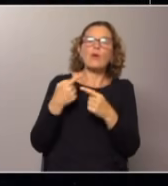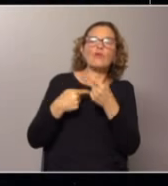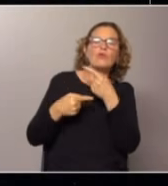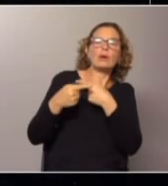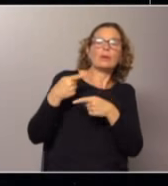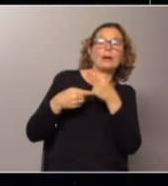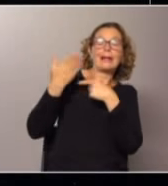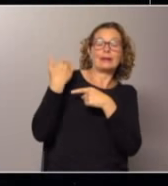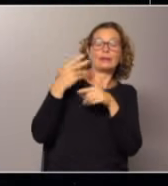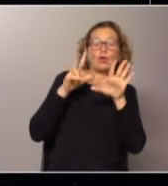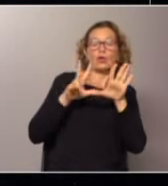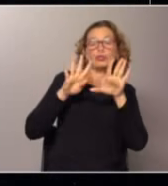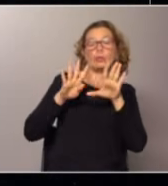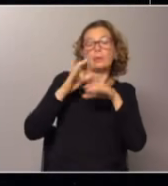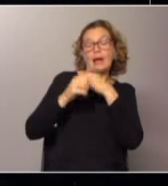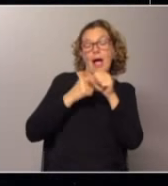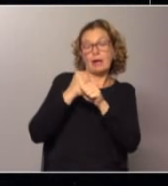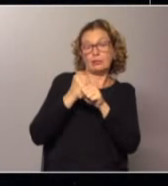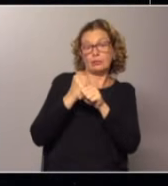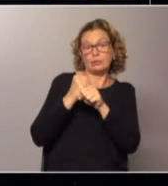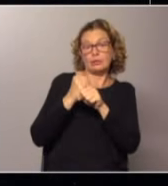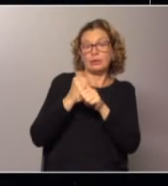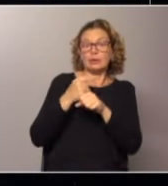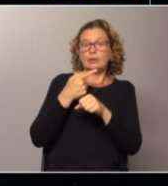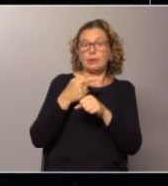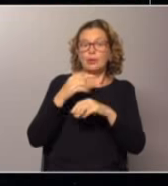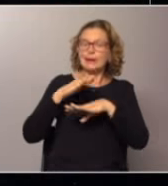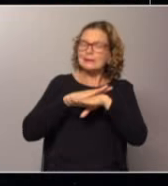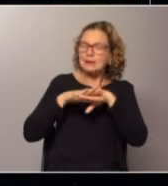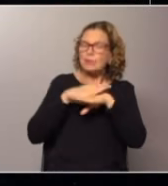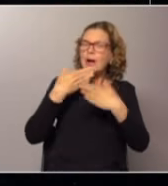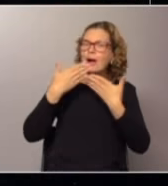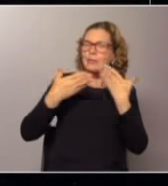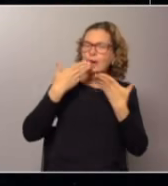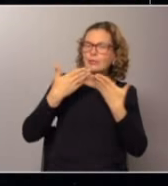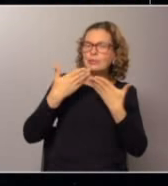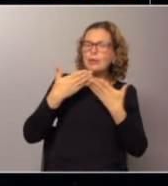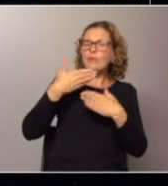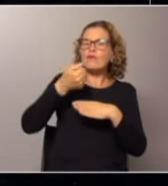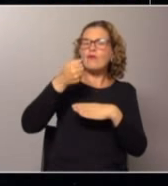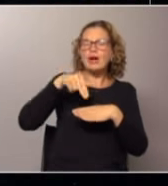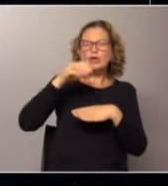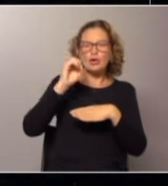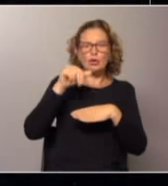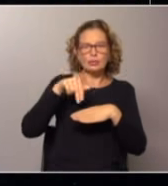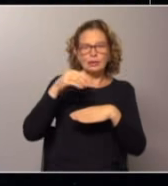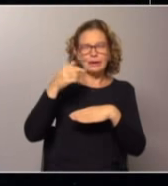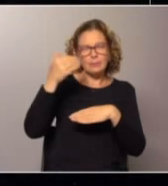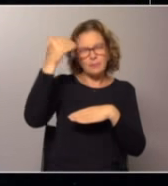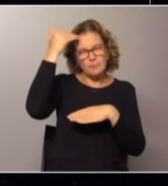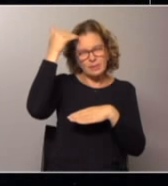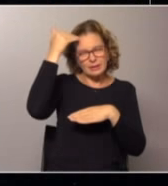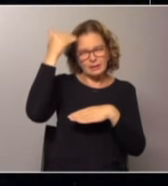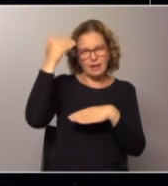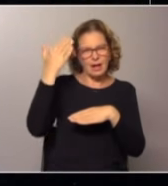89 de nosotras es un teórico o el teórico de trump el sustento teórico es steve banon es el gran cerebro del mal